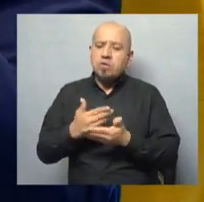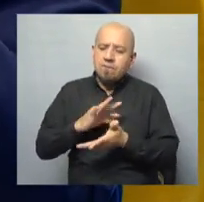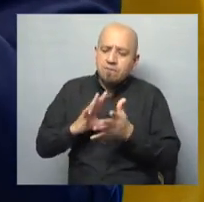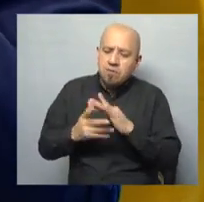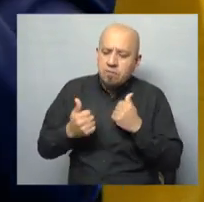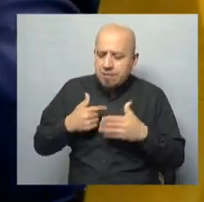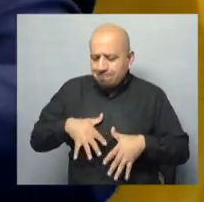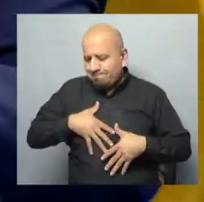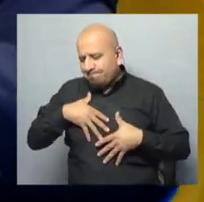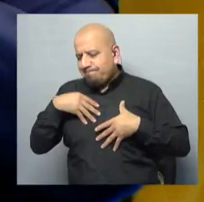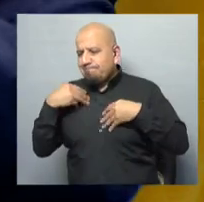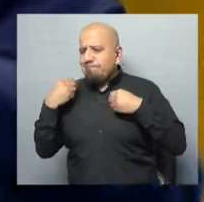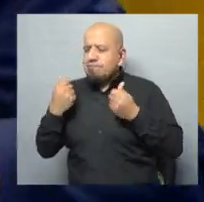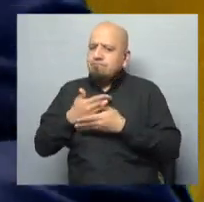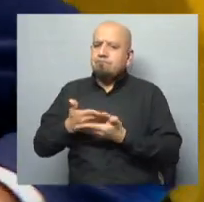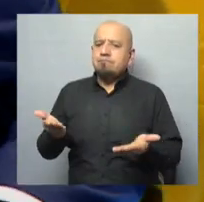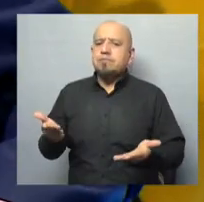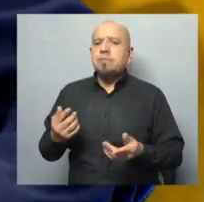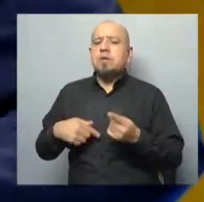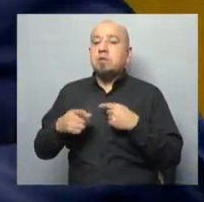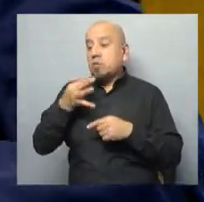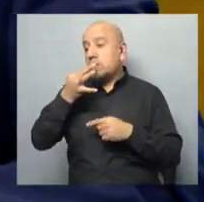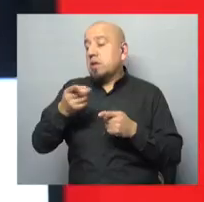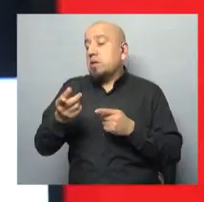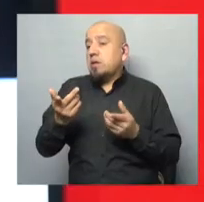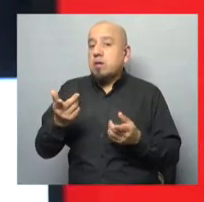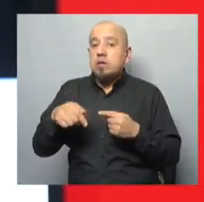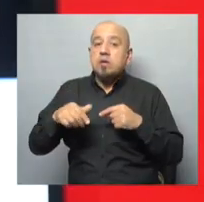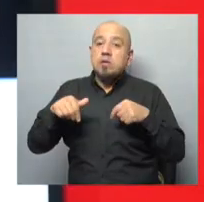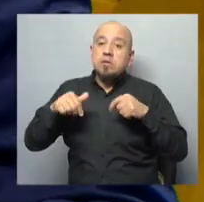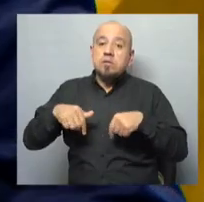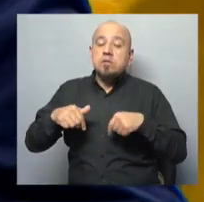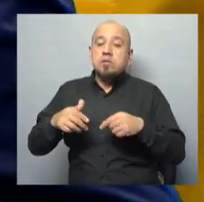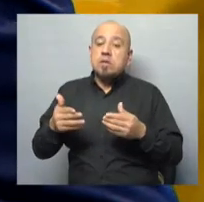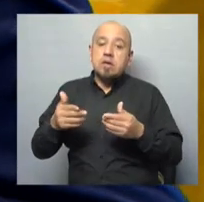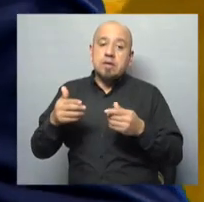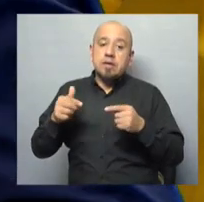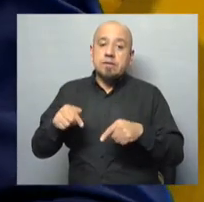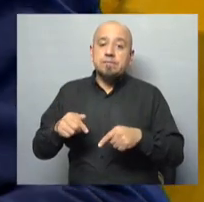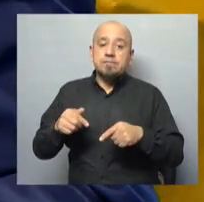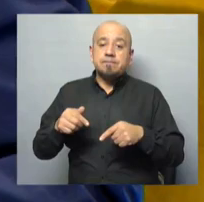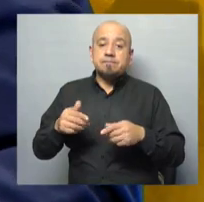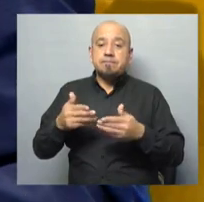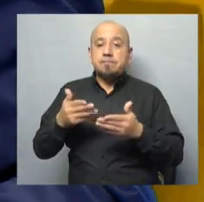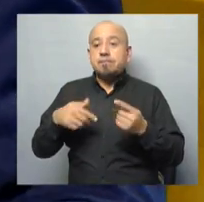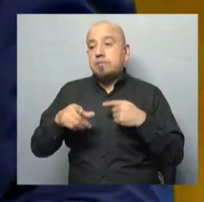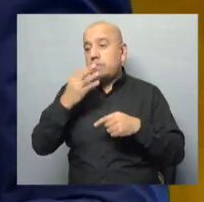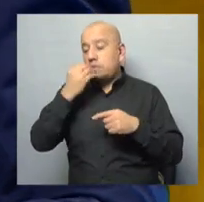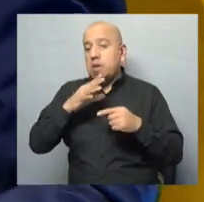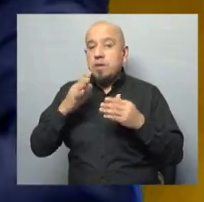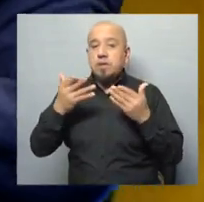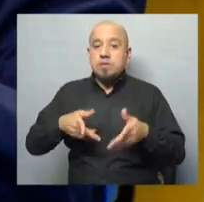que va bueno con el kit bond bueno esto para el paladar para él esto es mejor ser